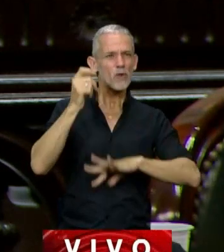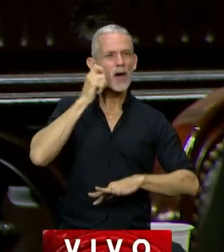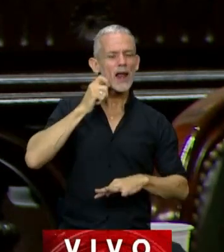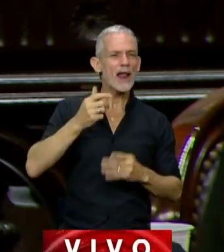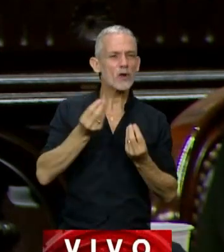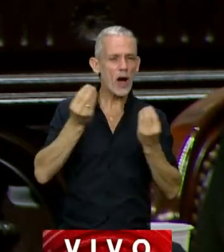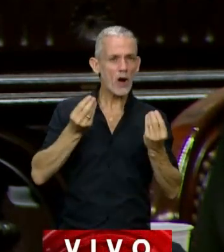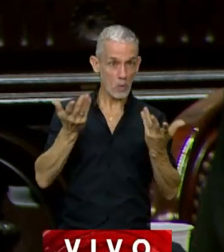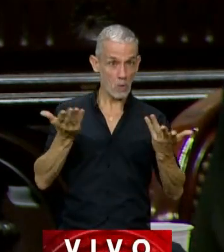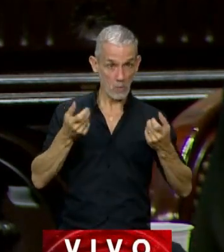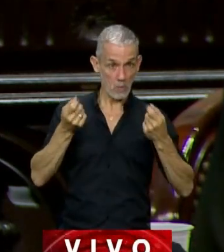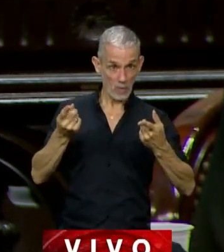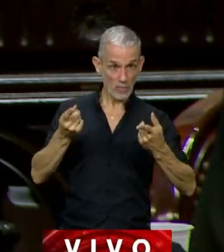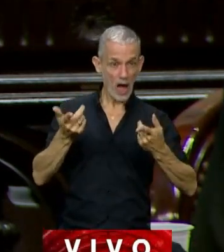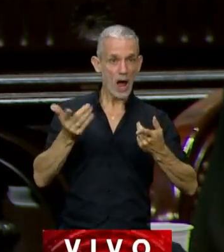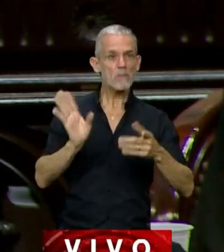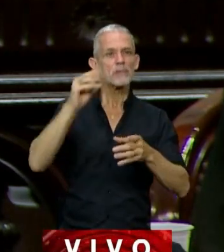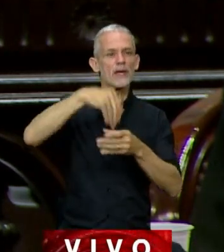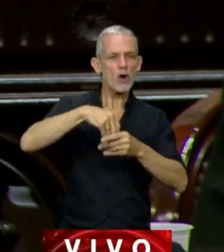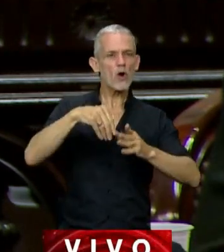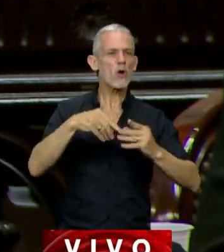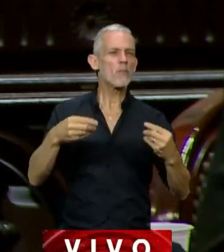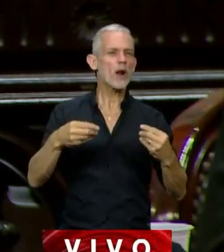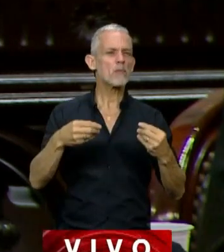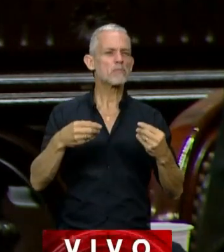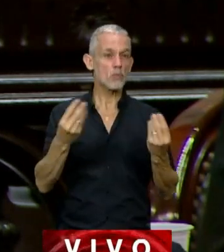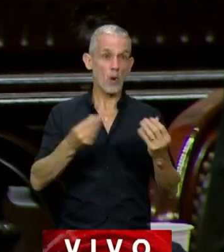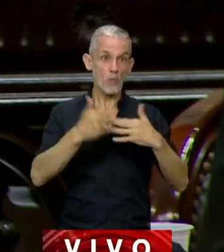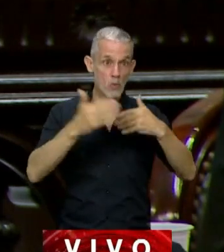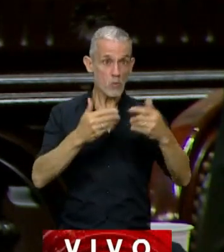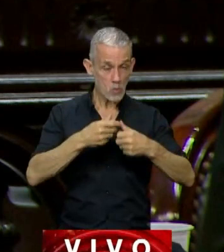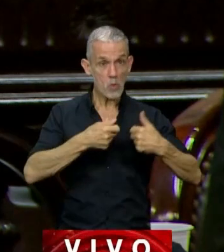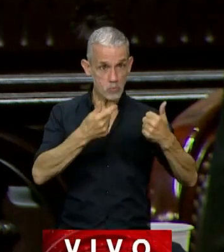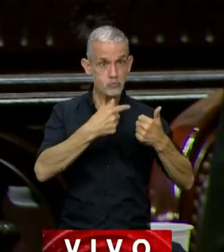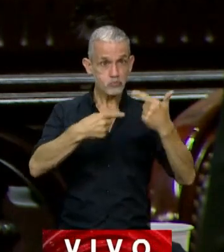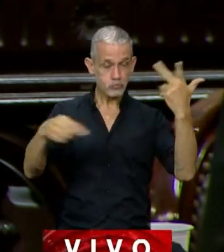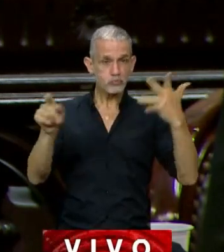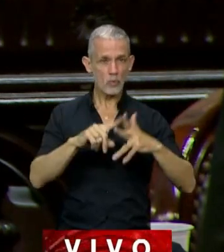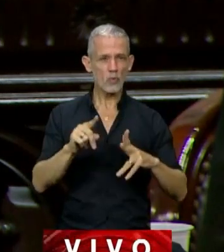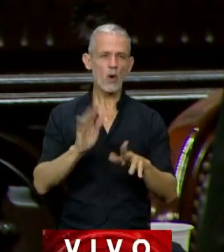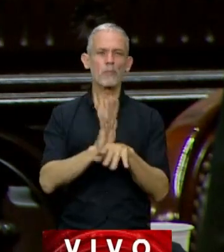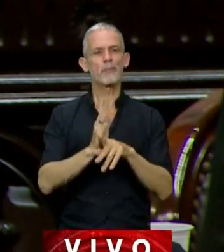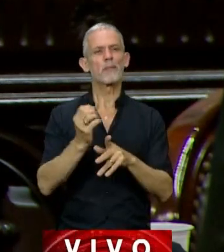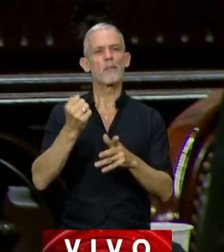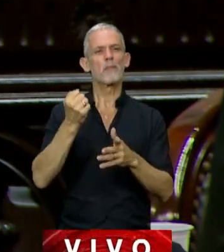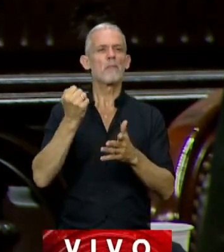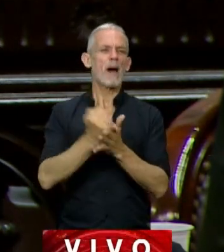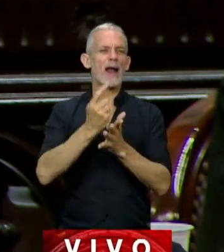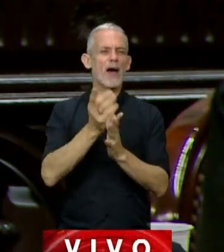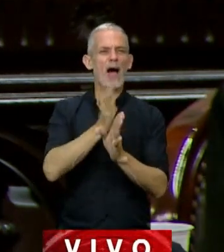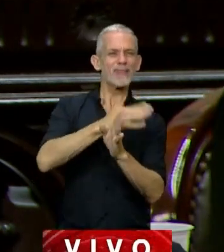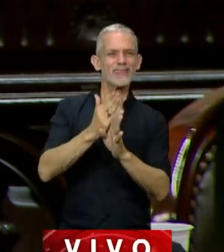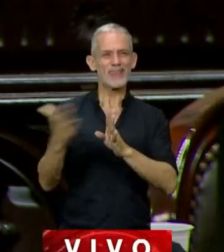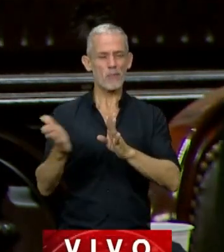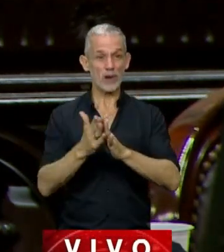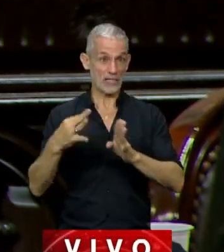en posibilitar incorporar numerosa obra pública que va a marcar un antes y un después, no solo